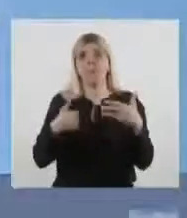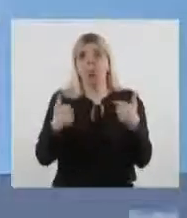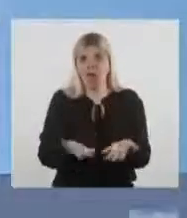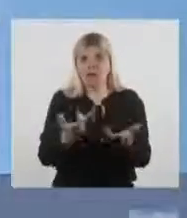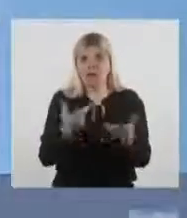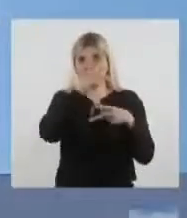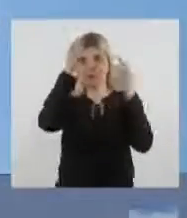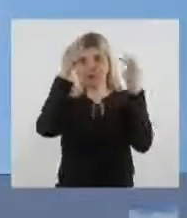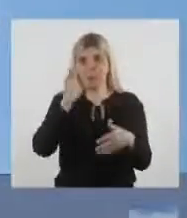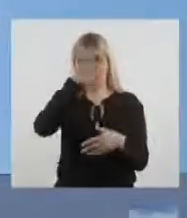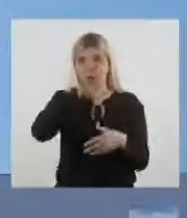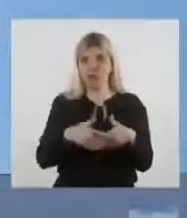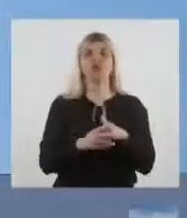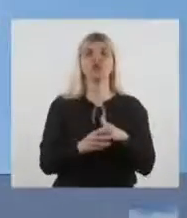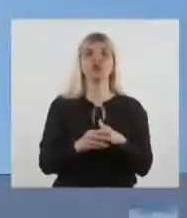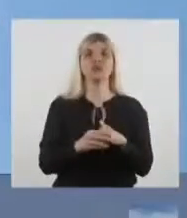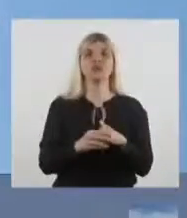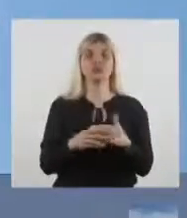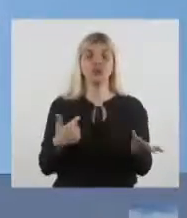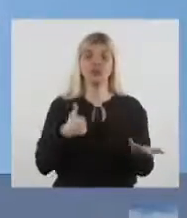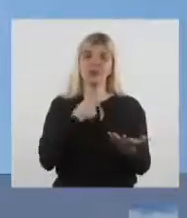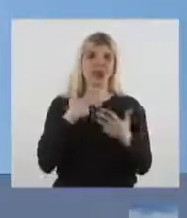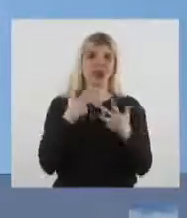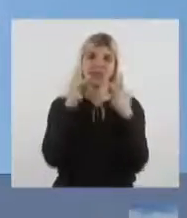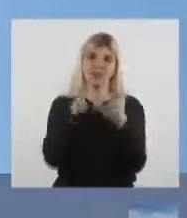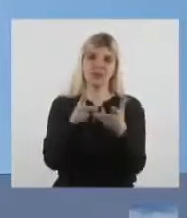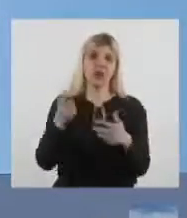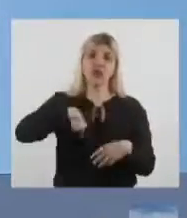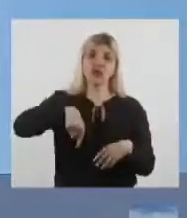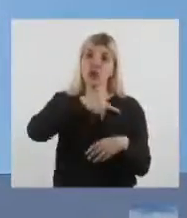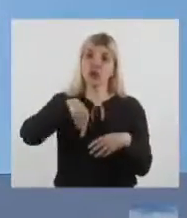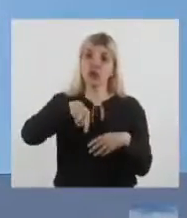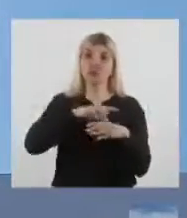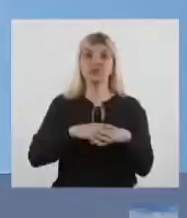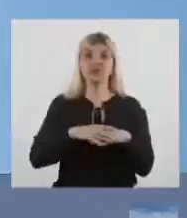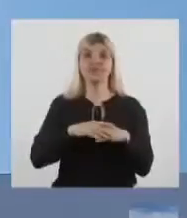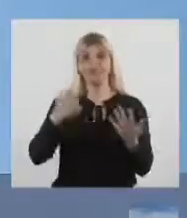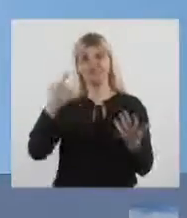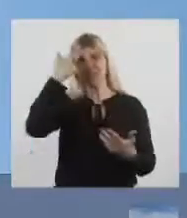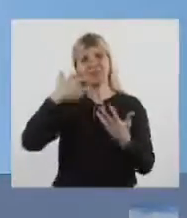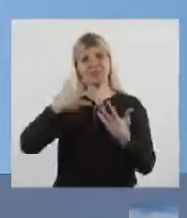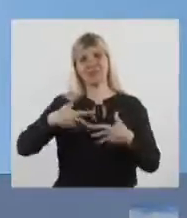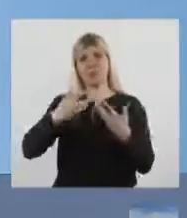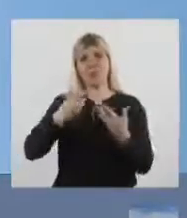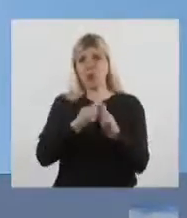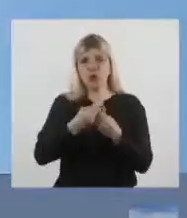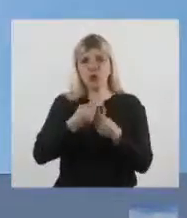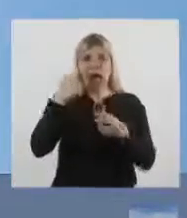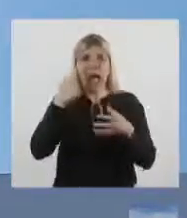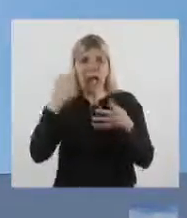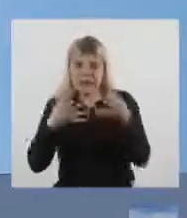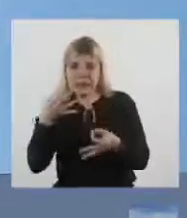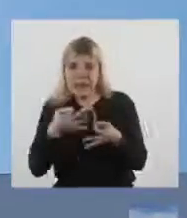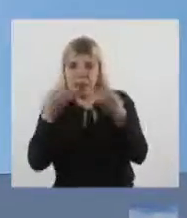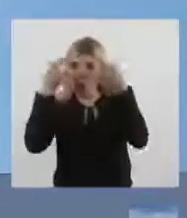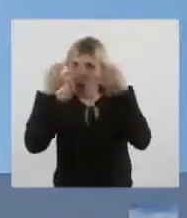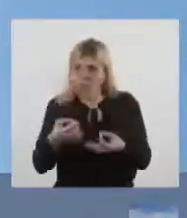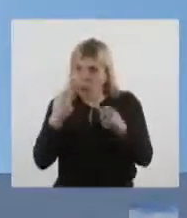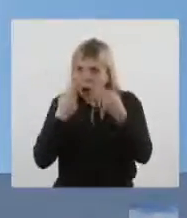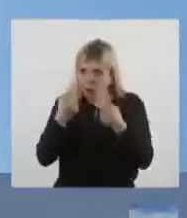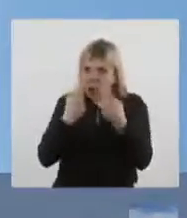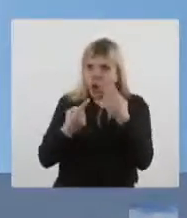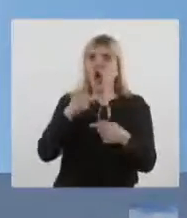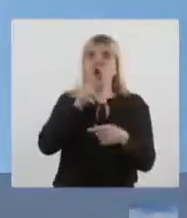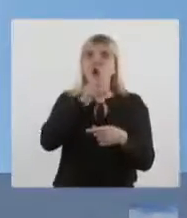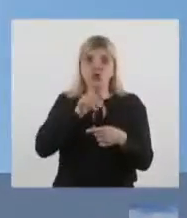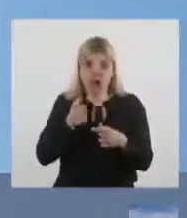yo quiero decirles que nosotros hemos analizado mucho la vacuna rusa acá en la argentina hay